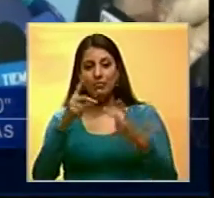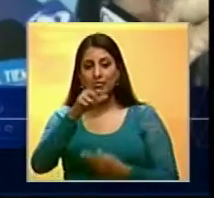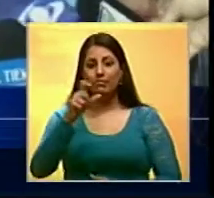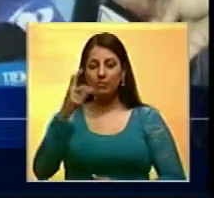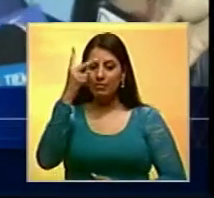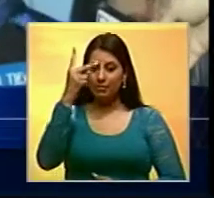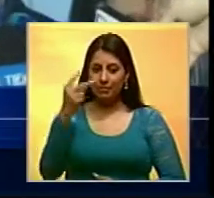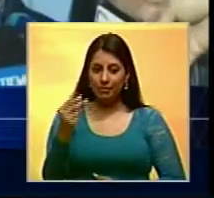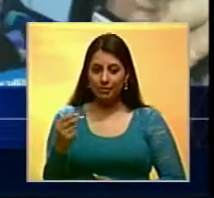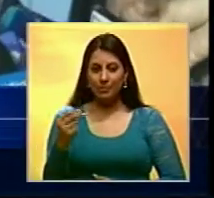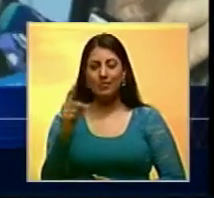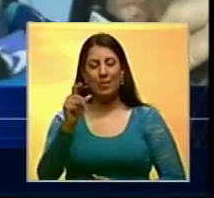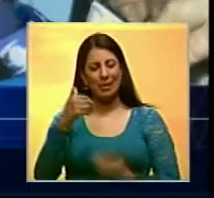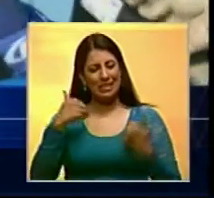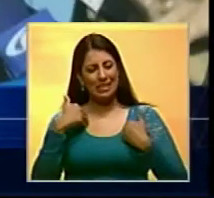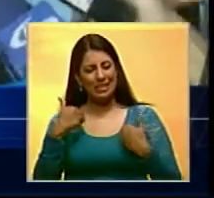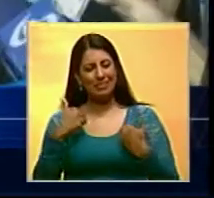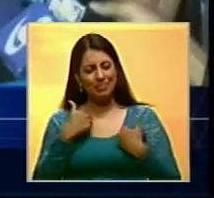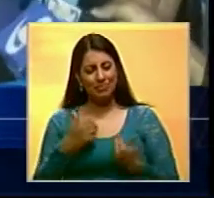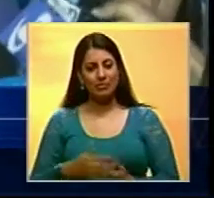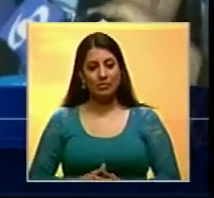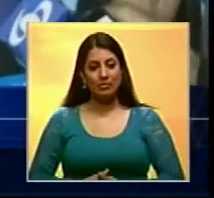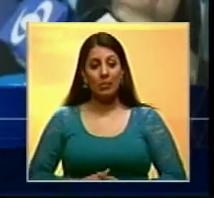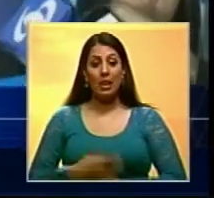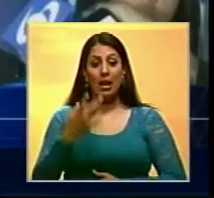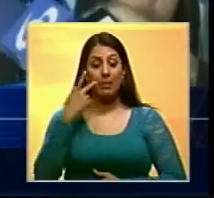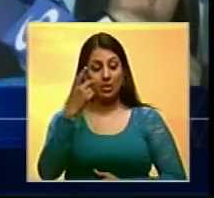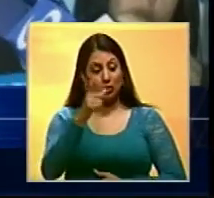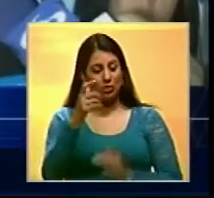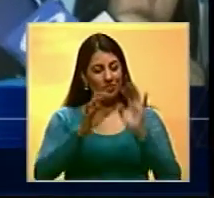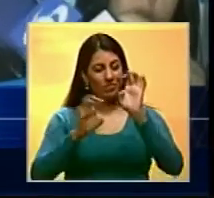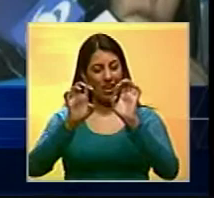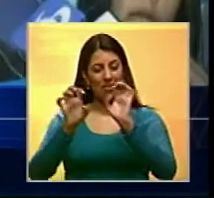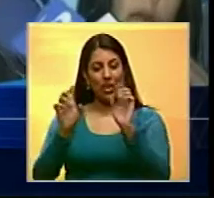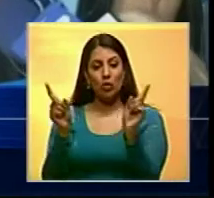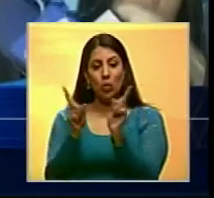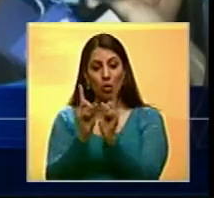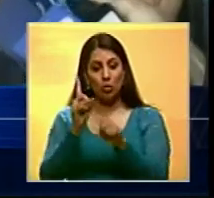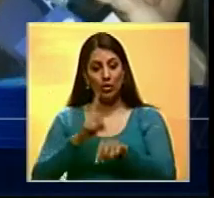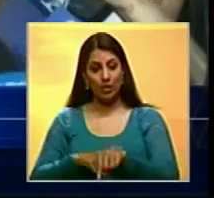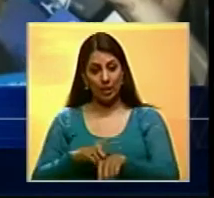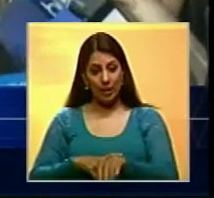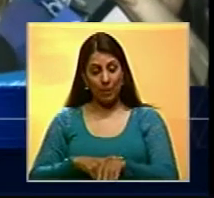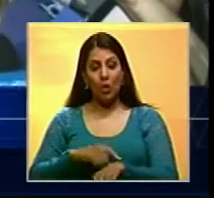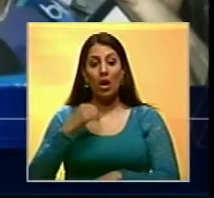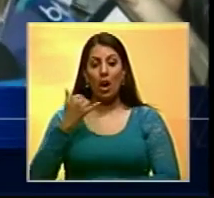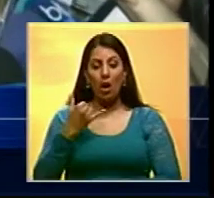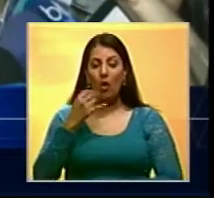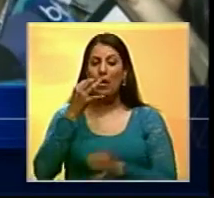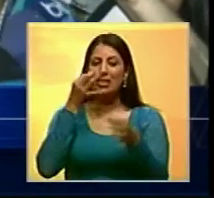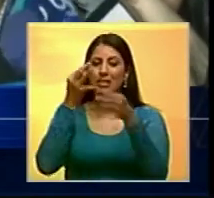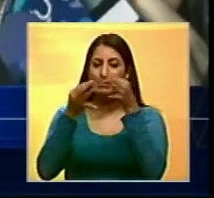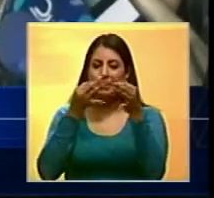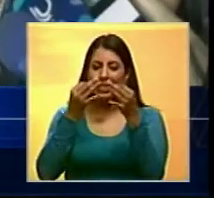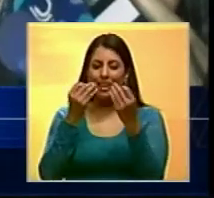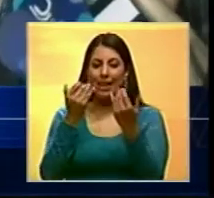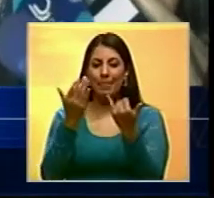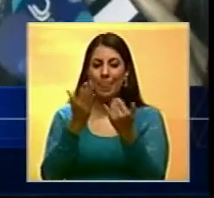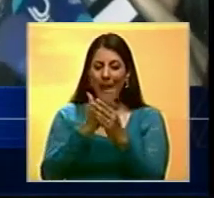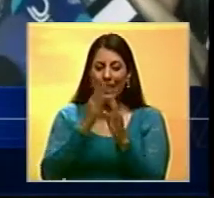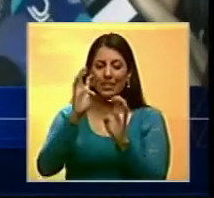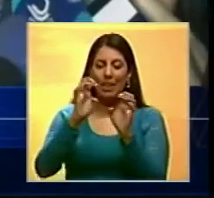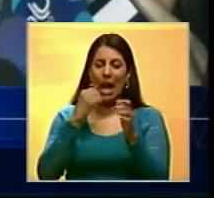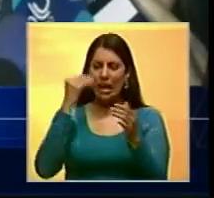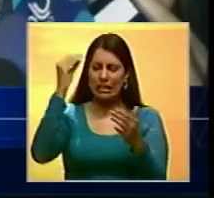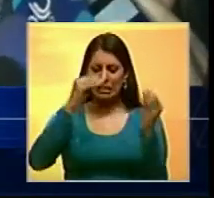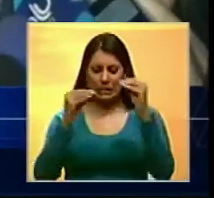del no y de las víctimas, quienes los estudiarán en breve tiempo y expondrán cualquier observación o